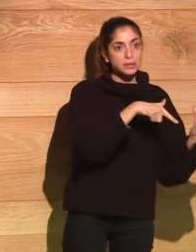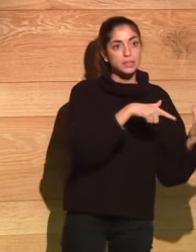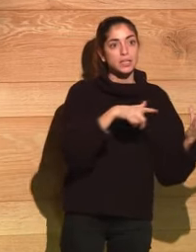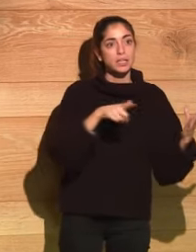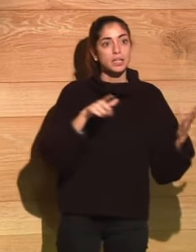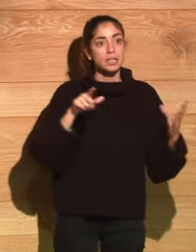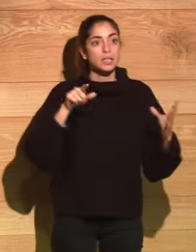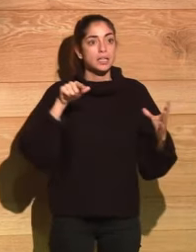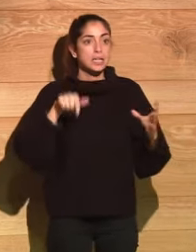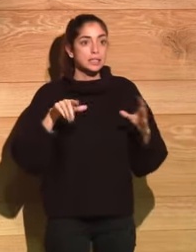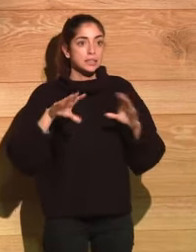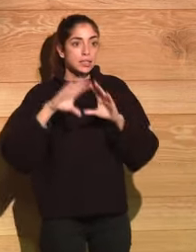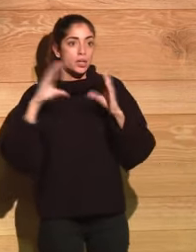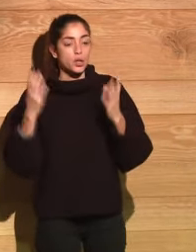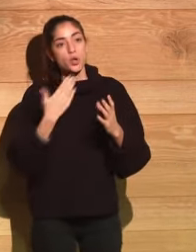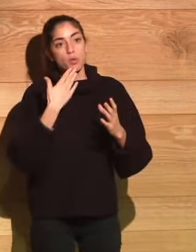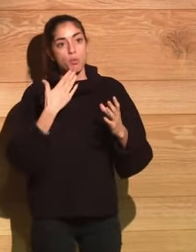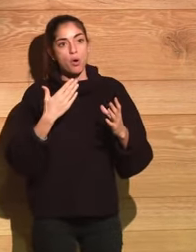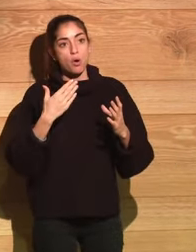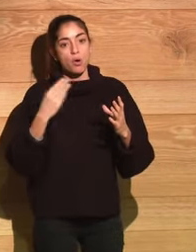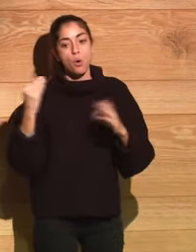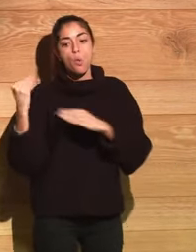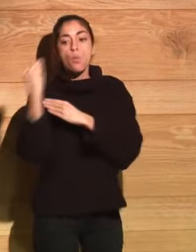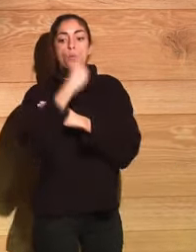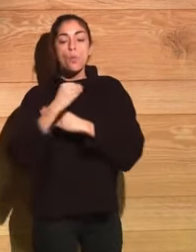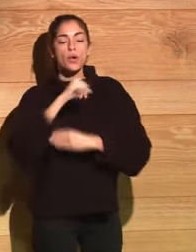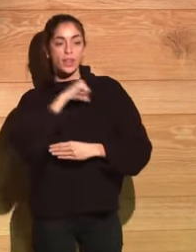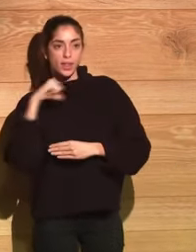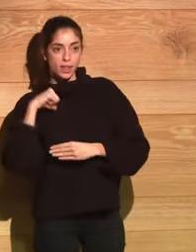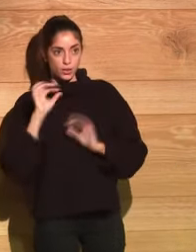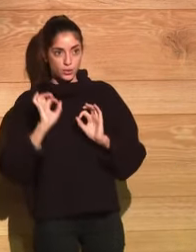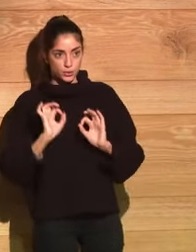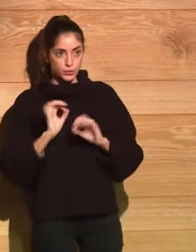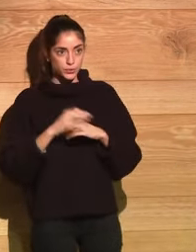horóscopos y autocuidados. Básicamente.